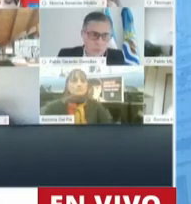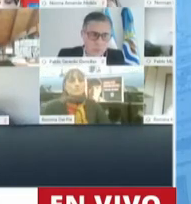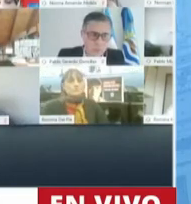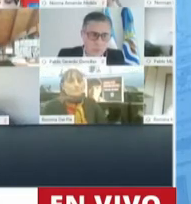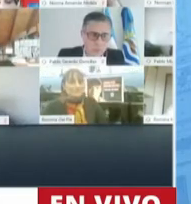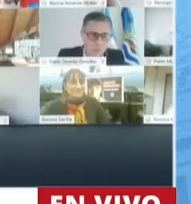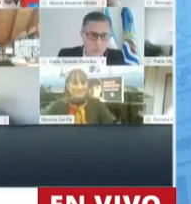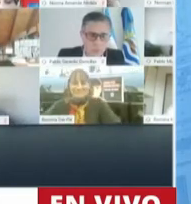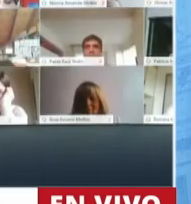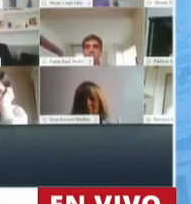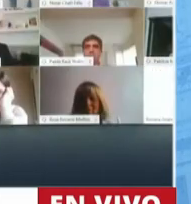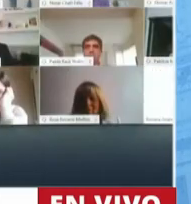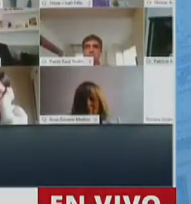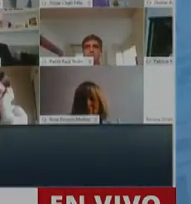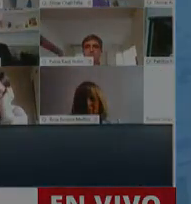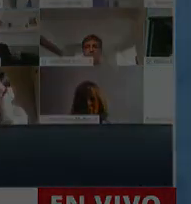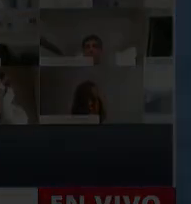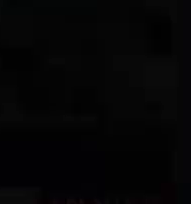Gracias, diputada.